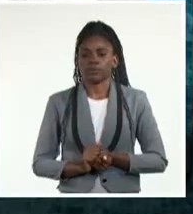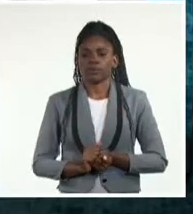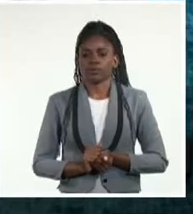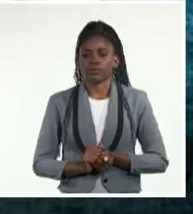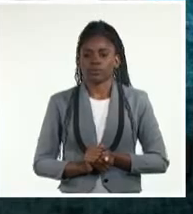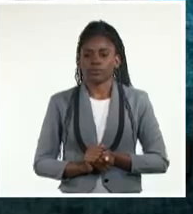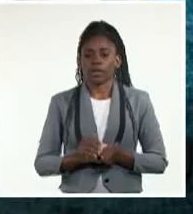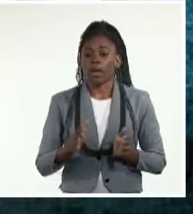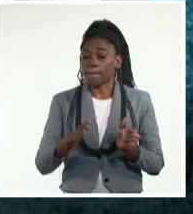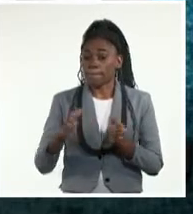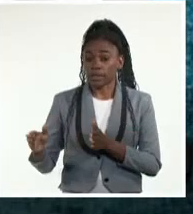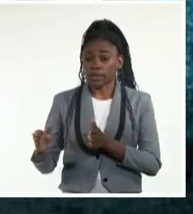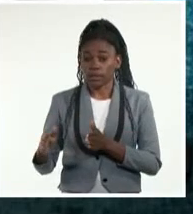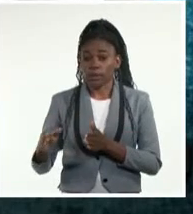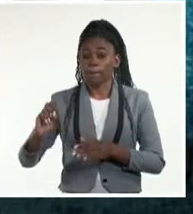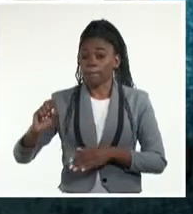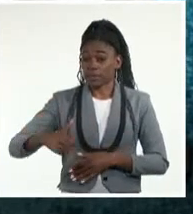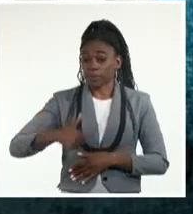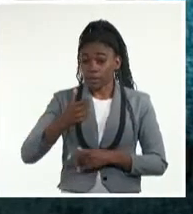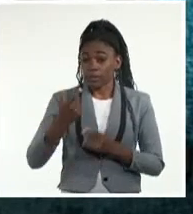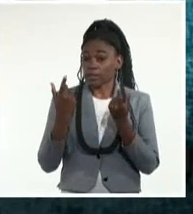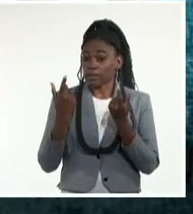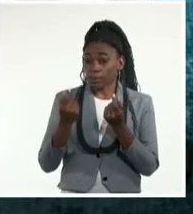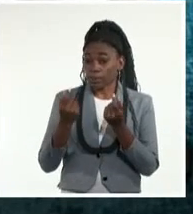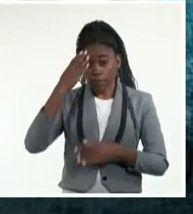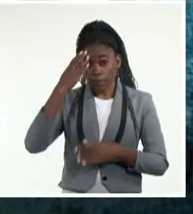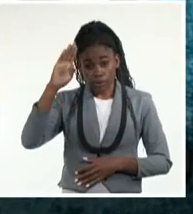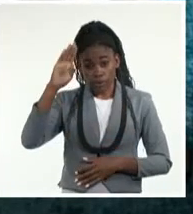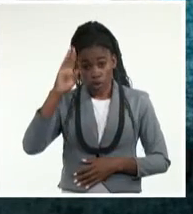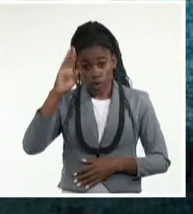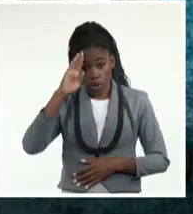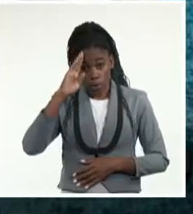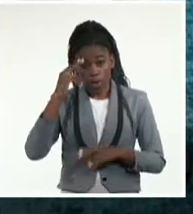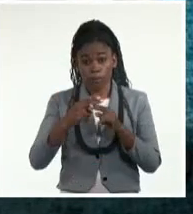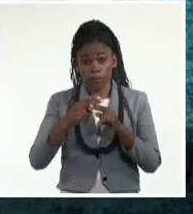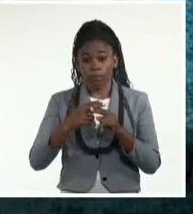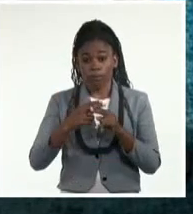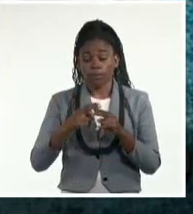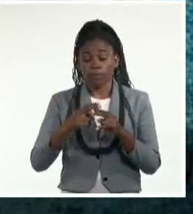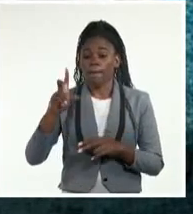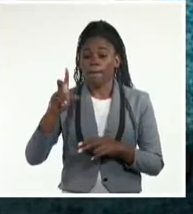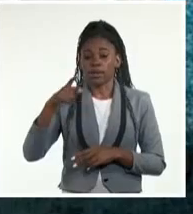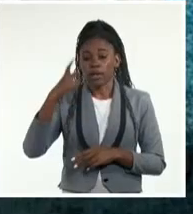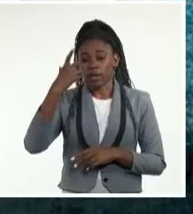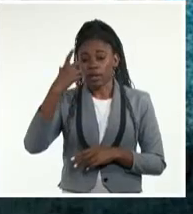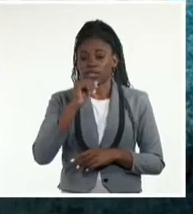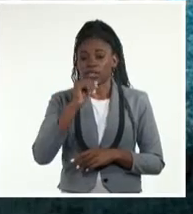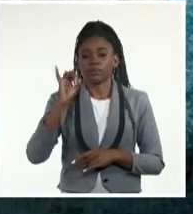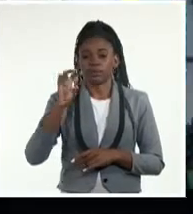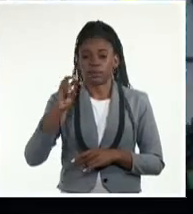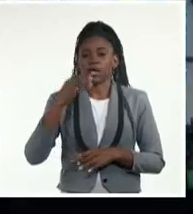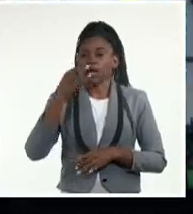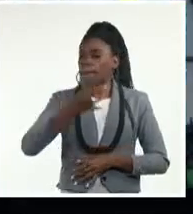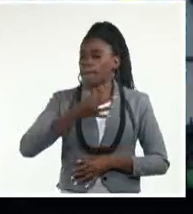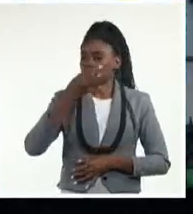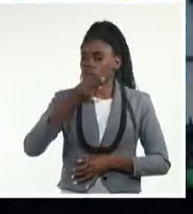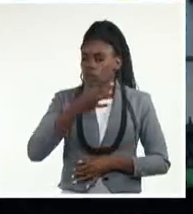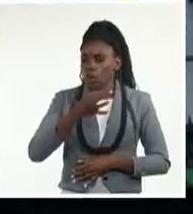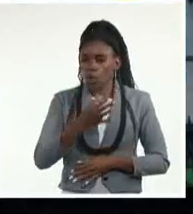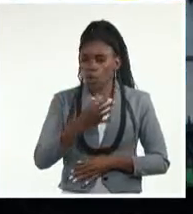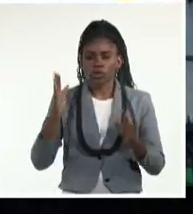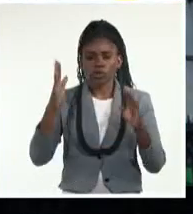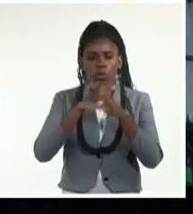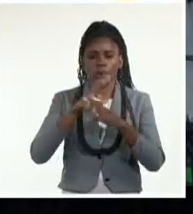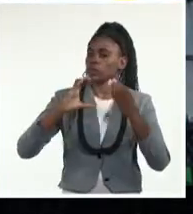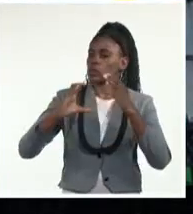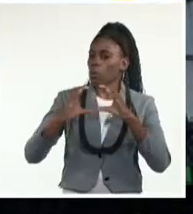el viceministro primero de Finanzas y Precios de Cuba, Vladimir Regueiro Ale, afirmó que en este caso no existió dicha comunicación,